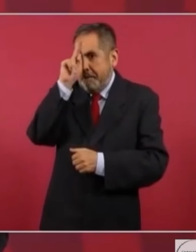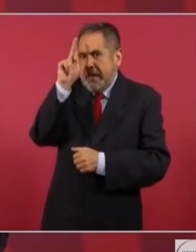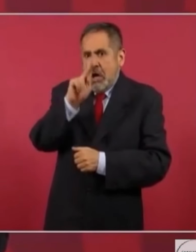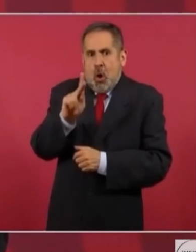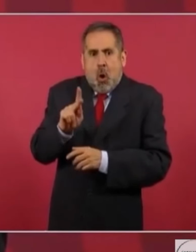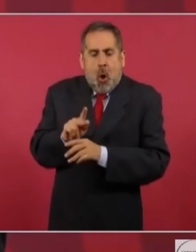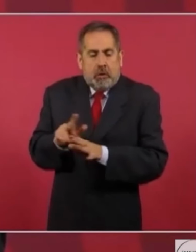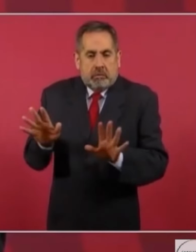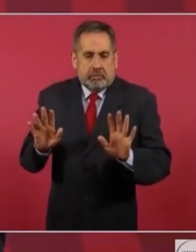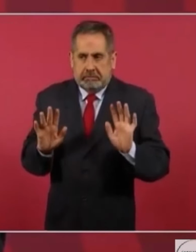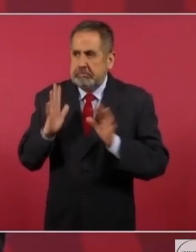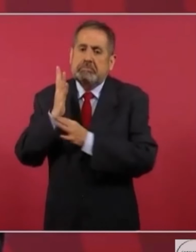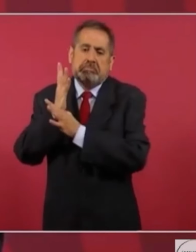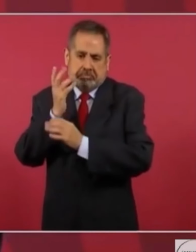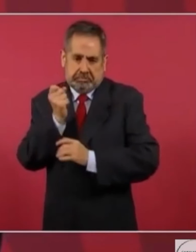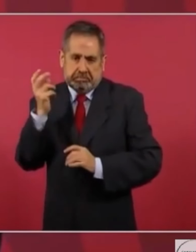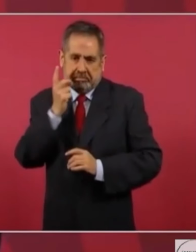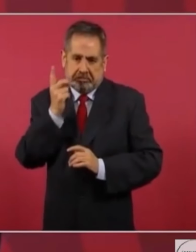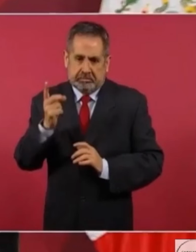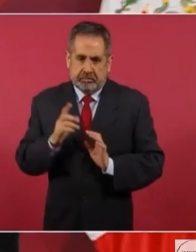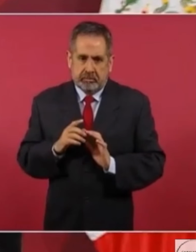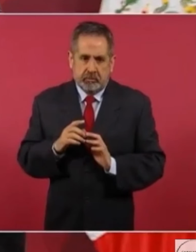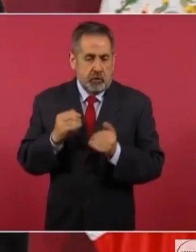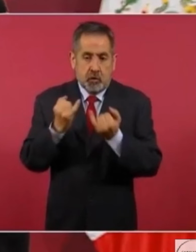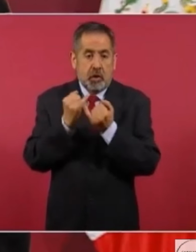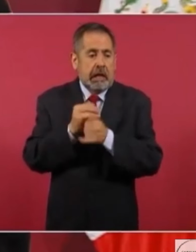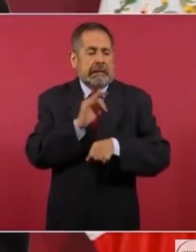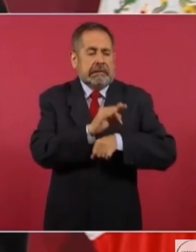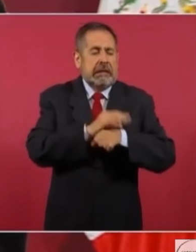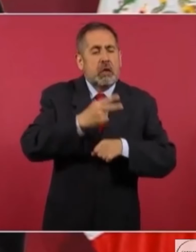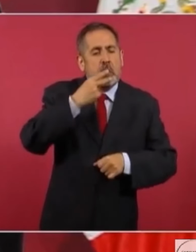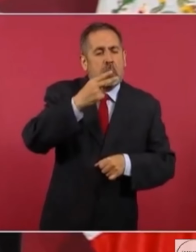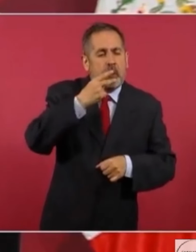No estoy a favor del cigarro,